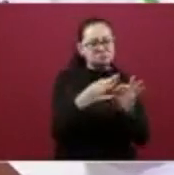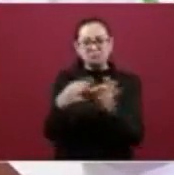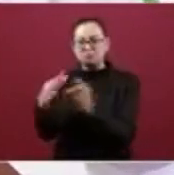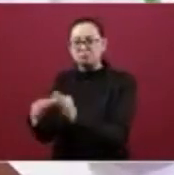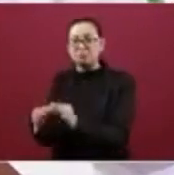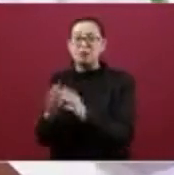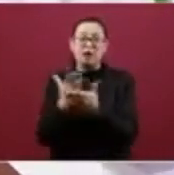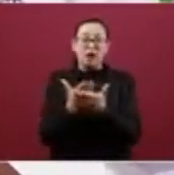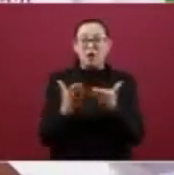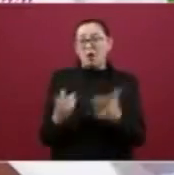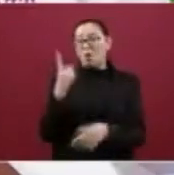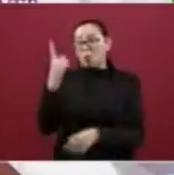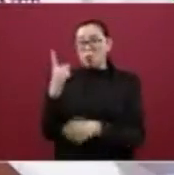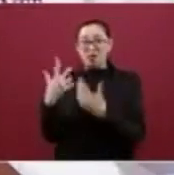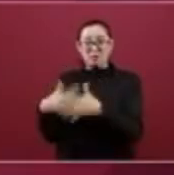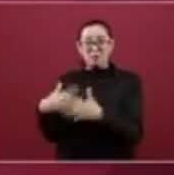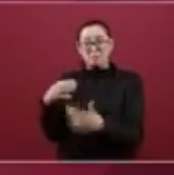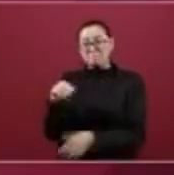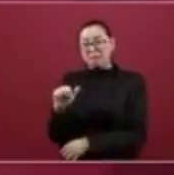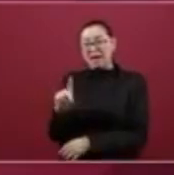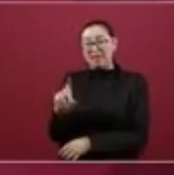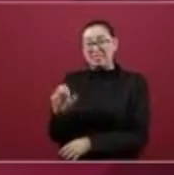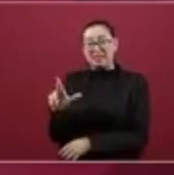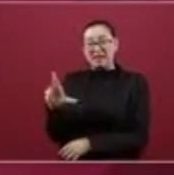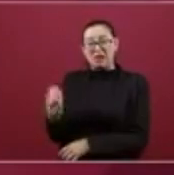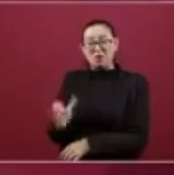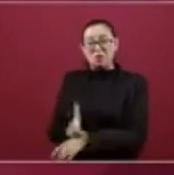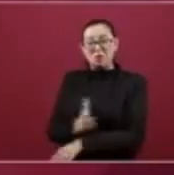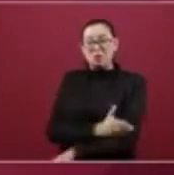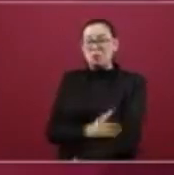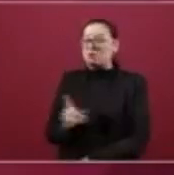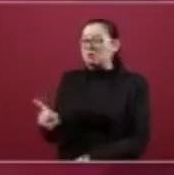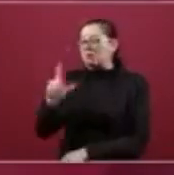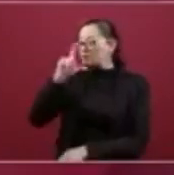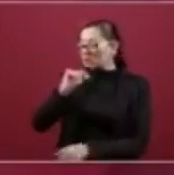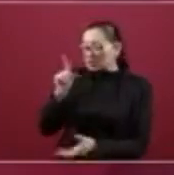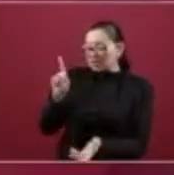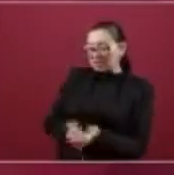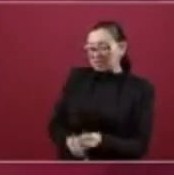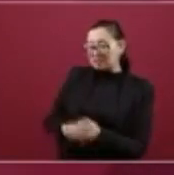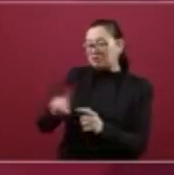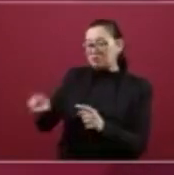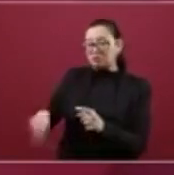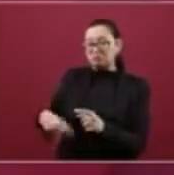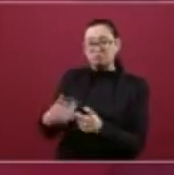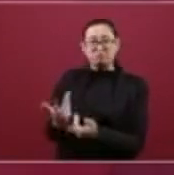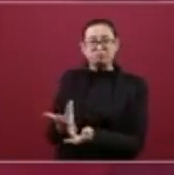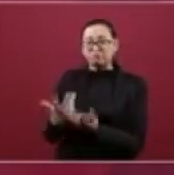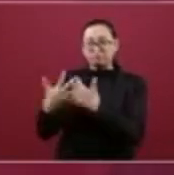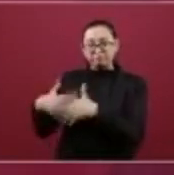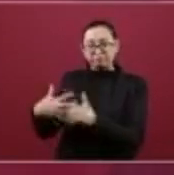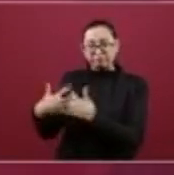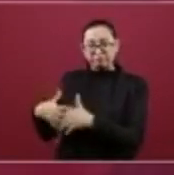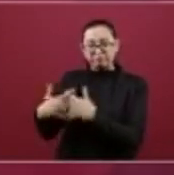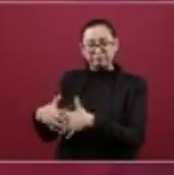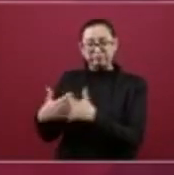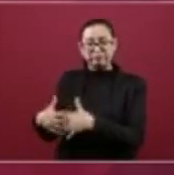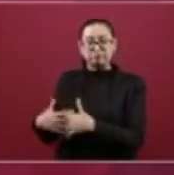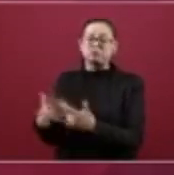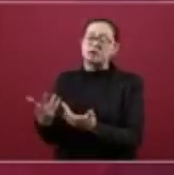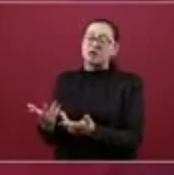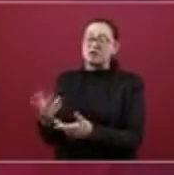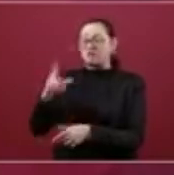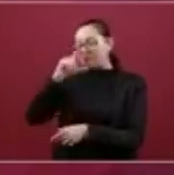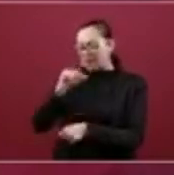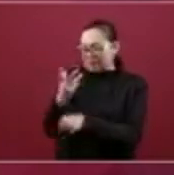de operación por una falla en la catalítica. No es falla, están dándole un